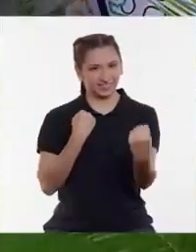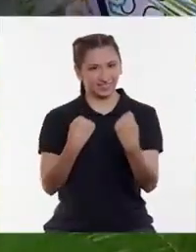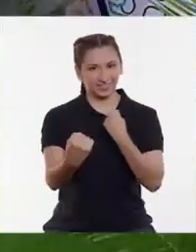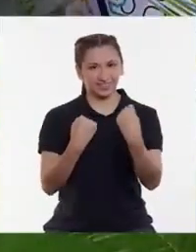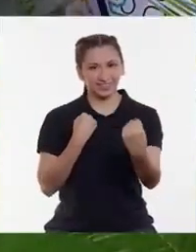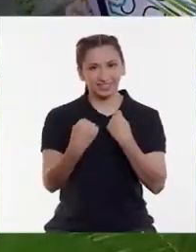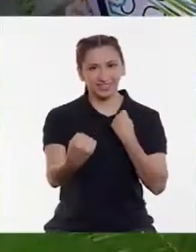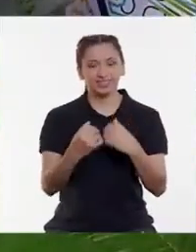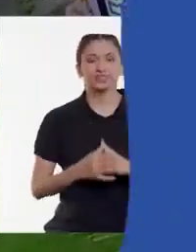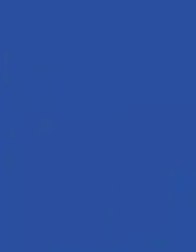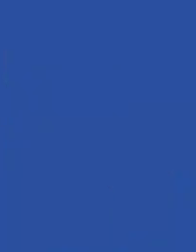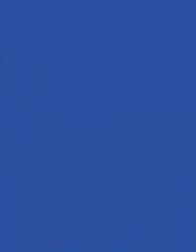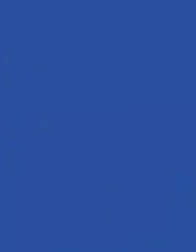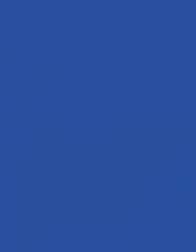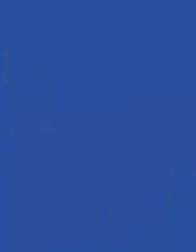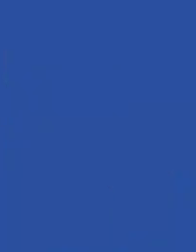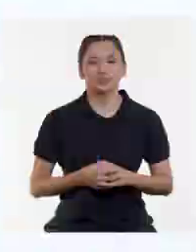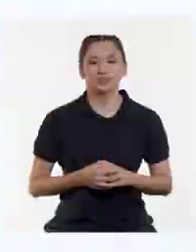¡activarte!